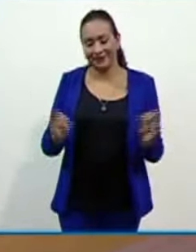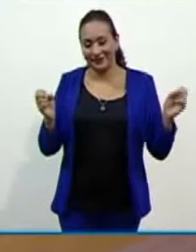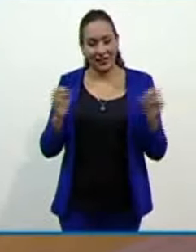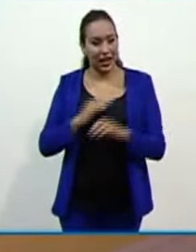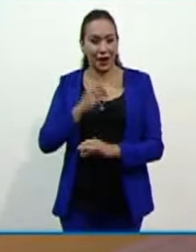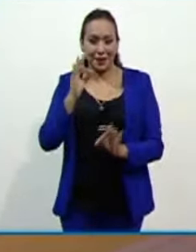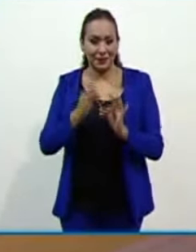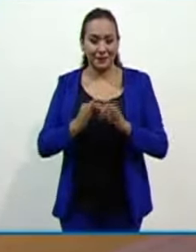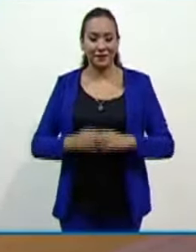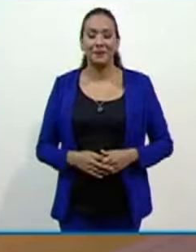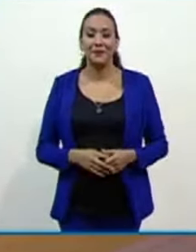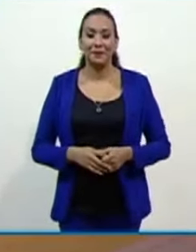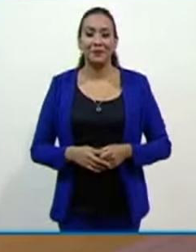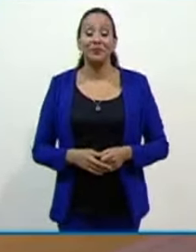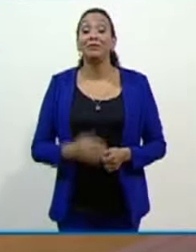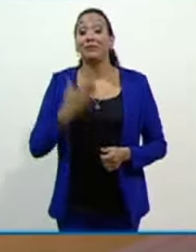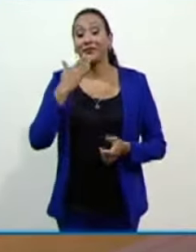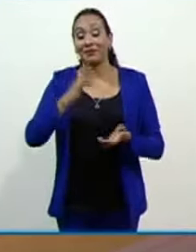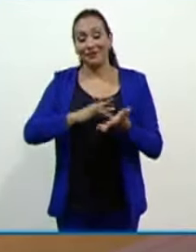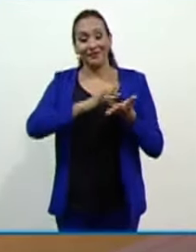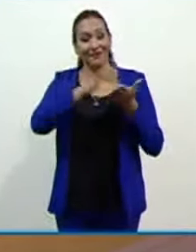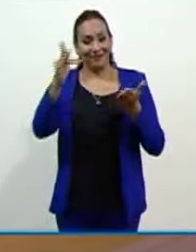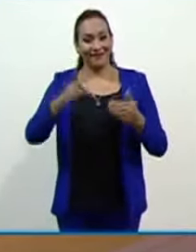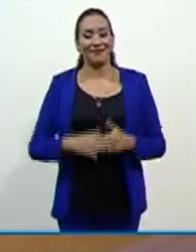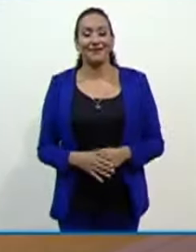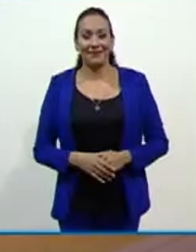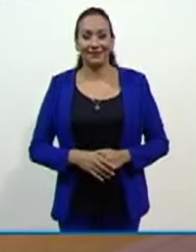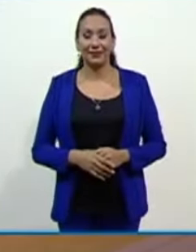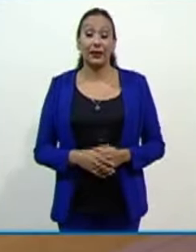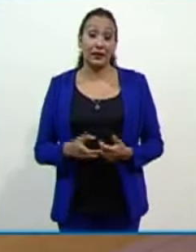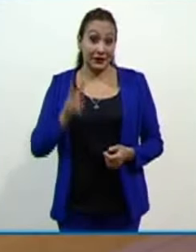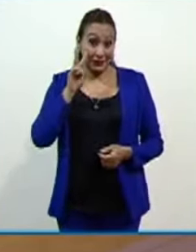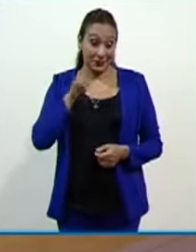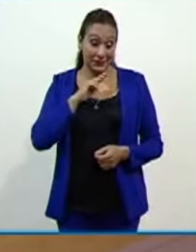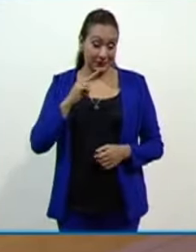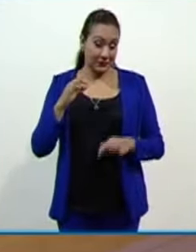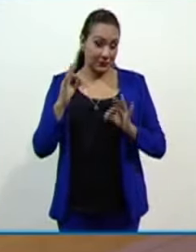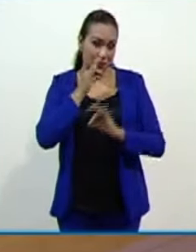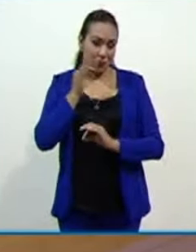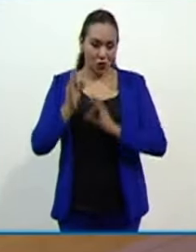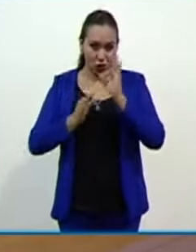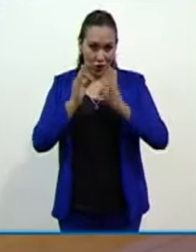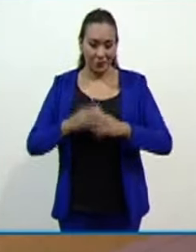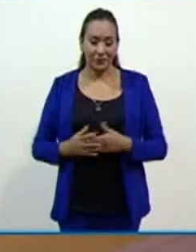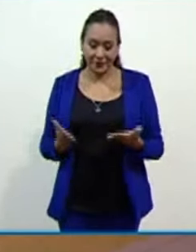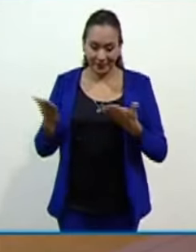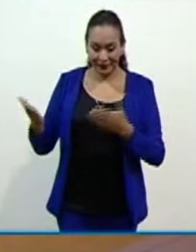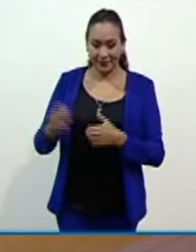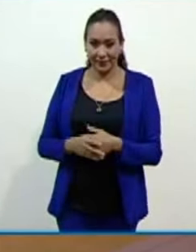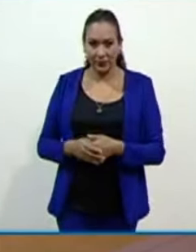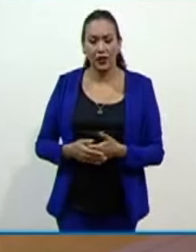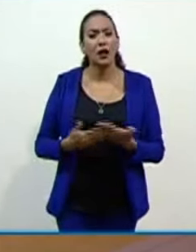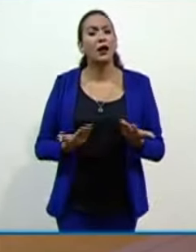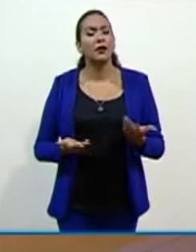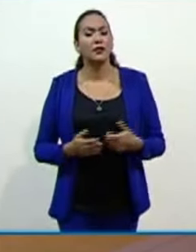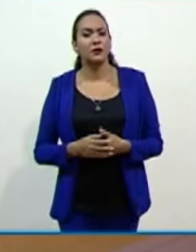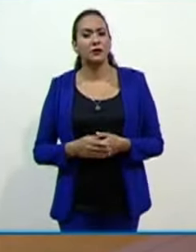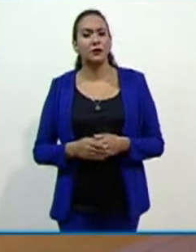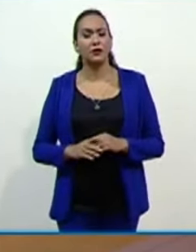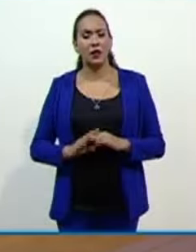todos. Gracias, Oscar. Muy buenas tardes. Pues ahí tiene la información. Y en más noticias, el Consejo General de